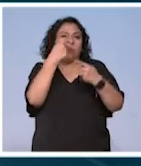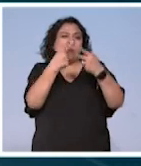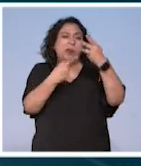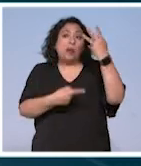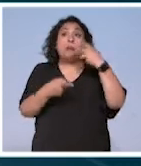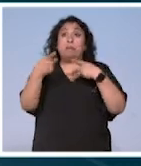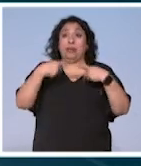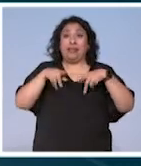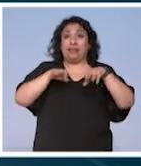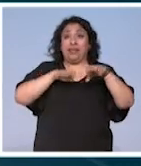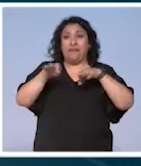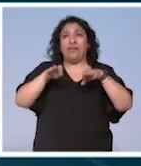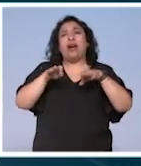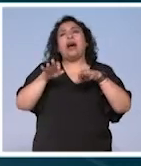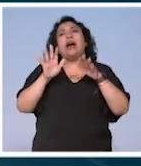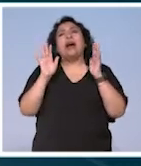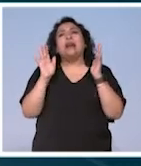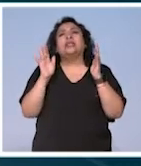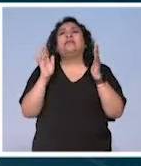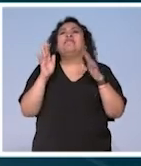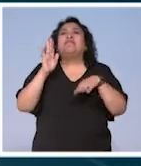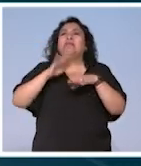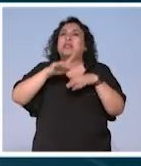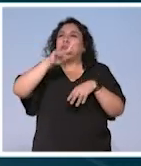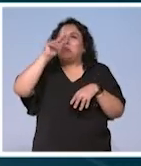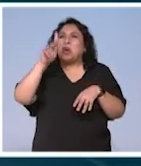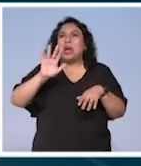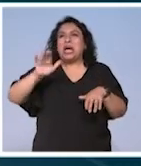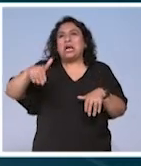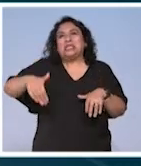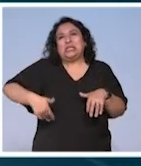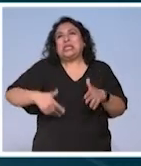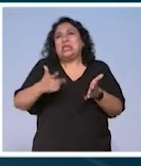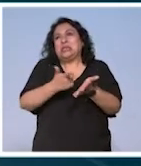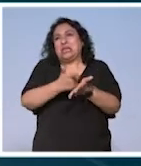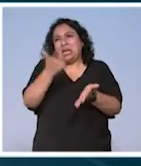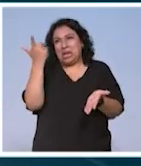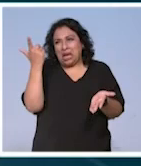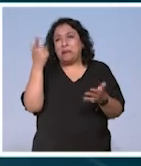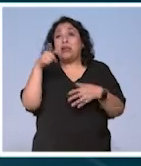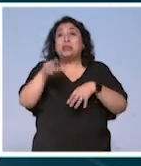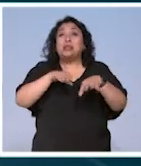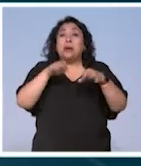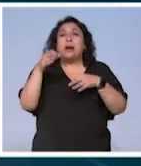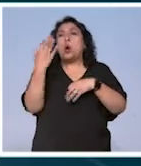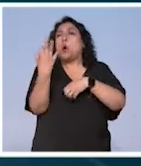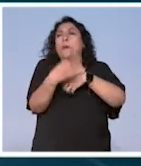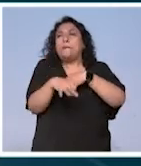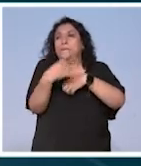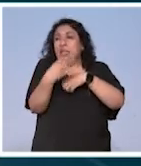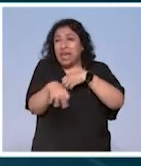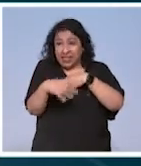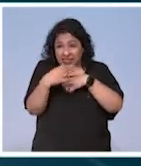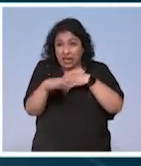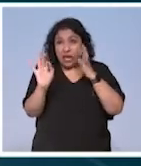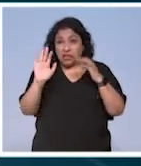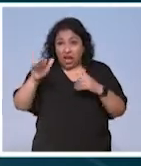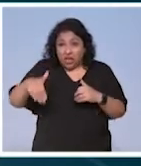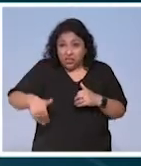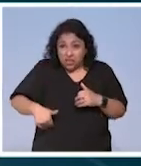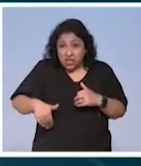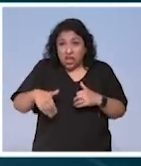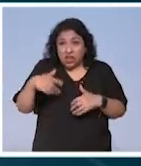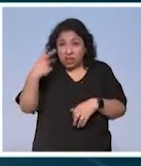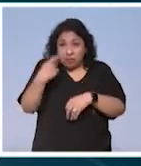Los trabajadores subcontratados sufren con mayor frecuencia accidentes graves. En el trabajo temporal, el riesgo de accidentes con